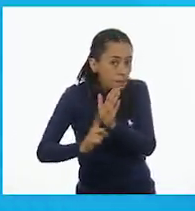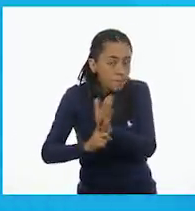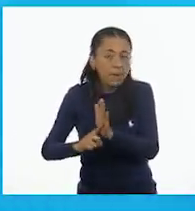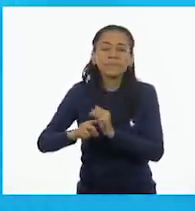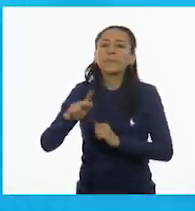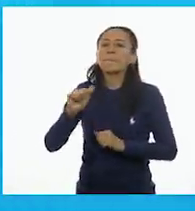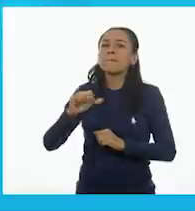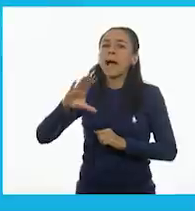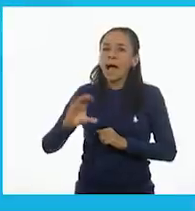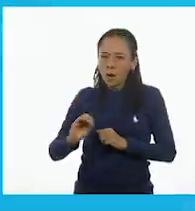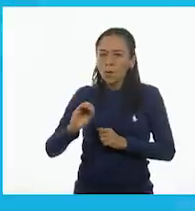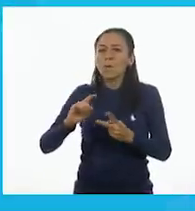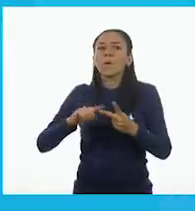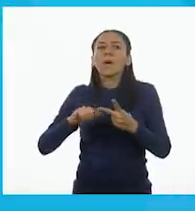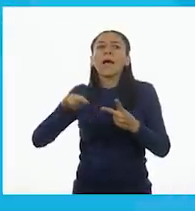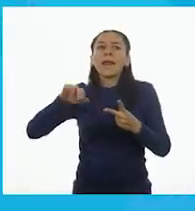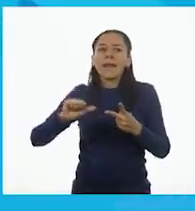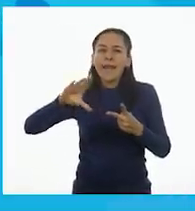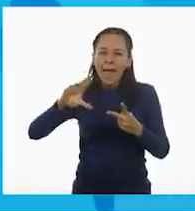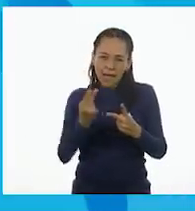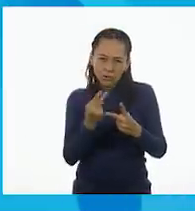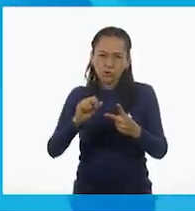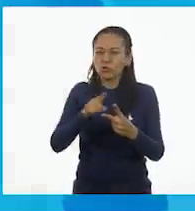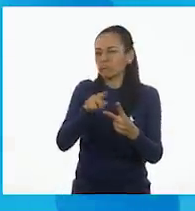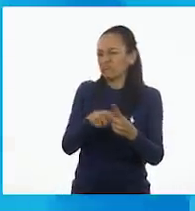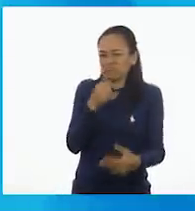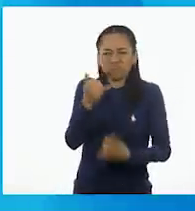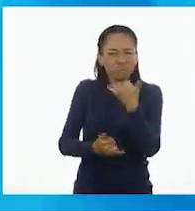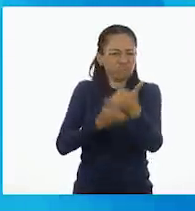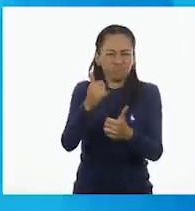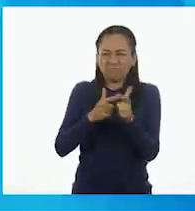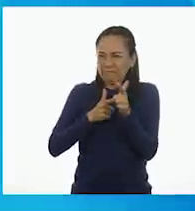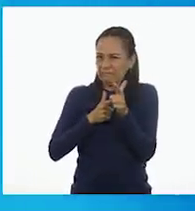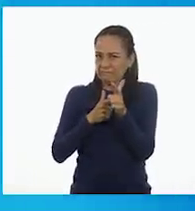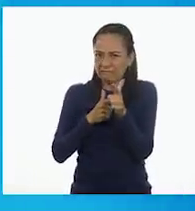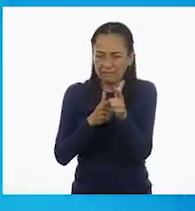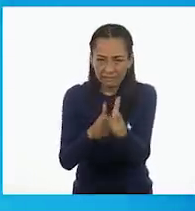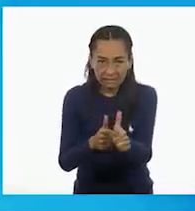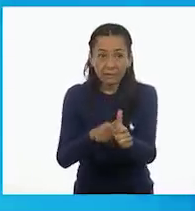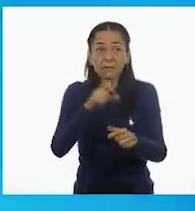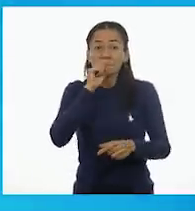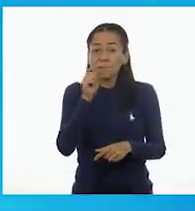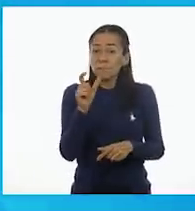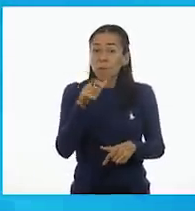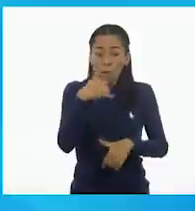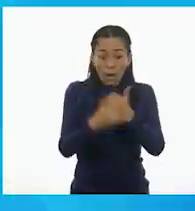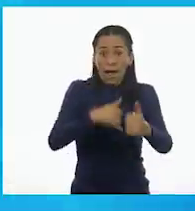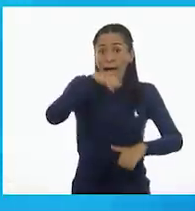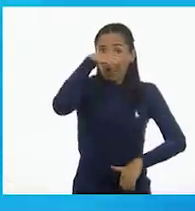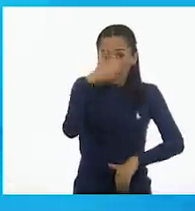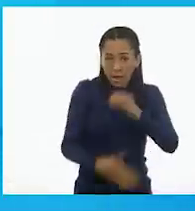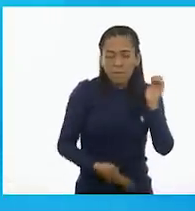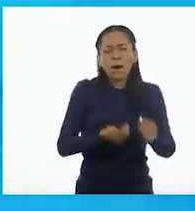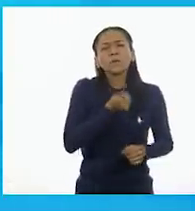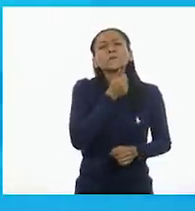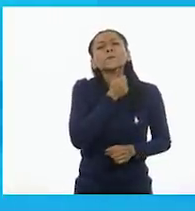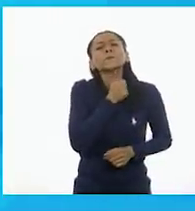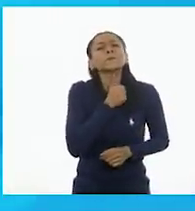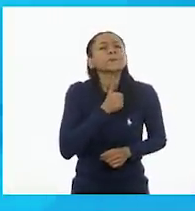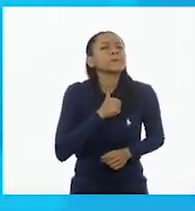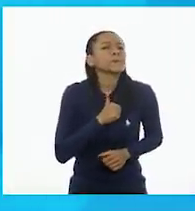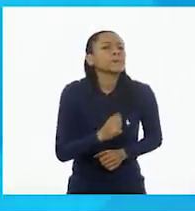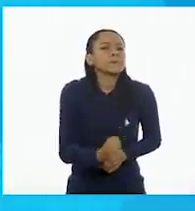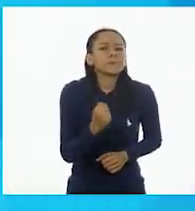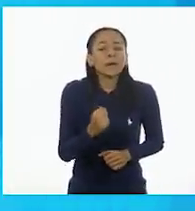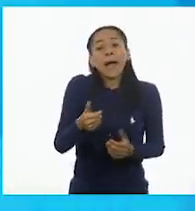Cuando terminaron de jugar, tenían hasta tanta sed que fueron a tomar unos líquidos que